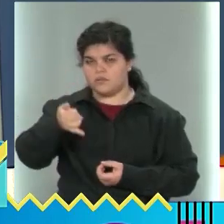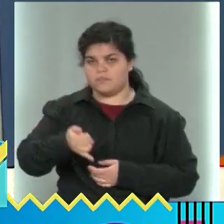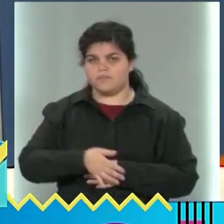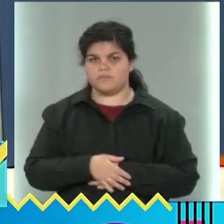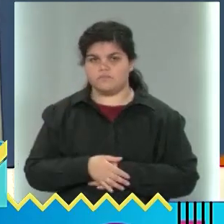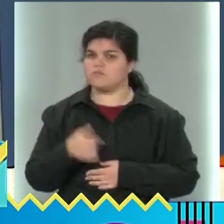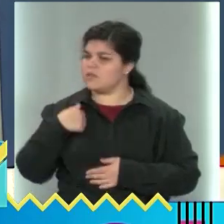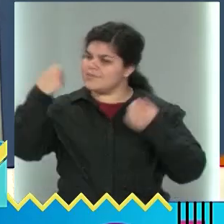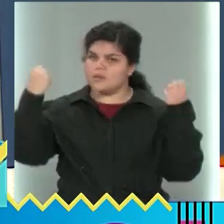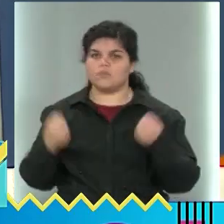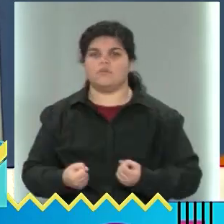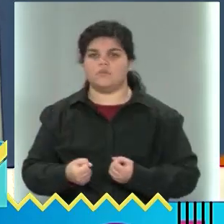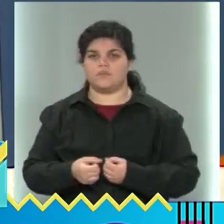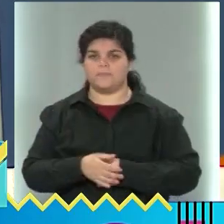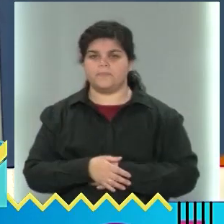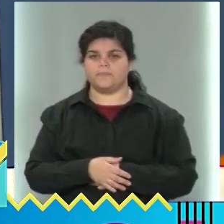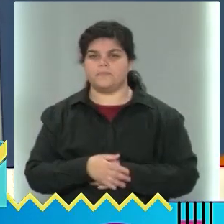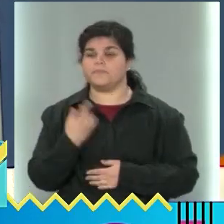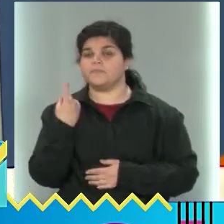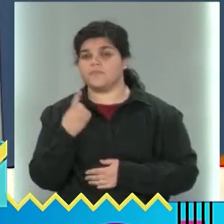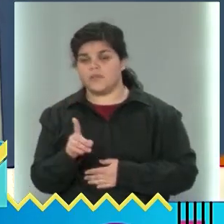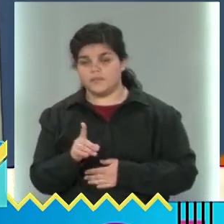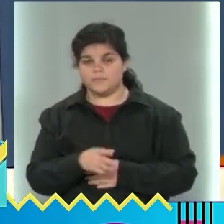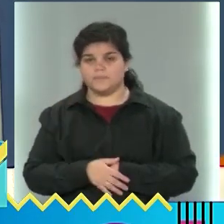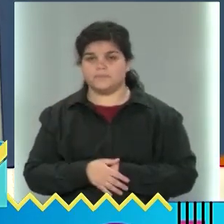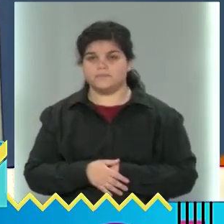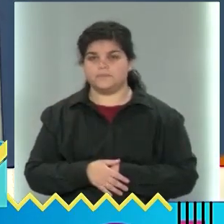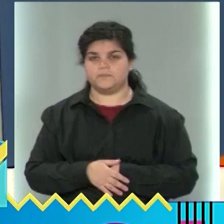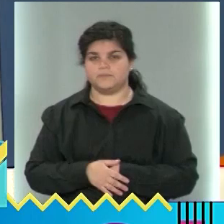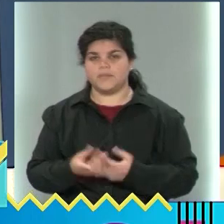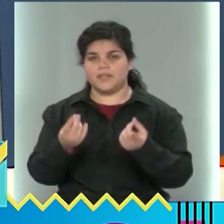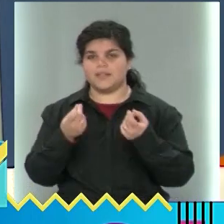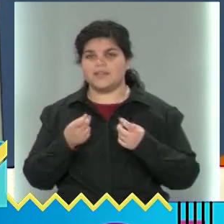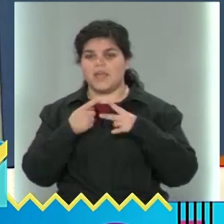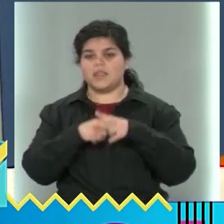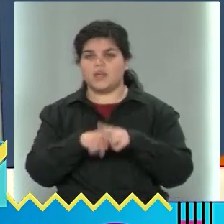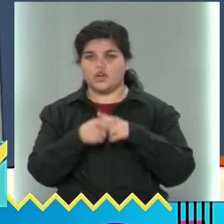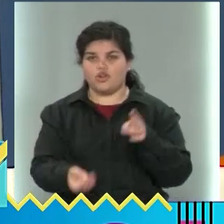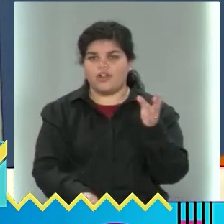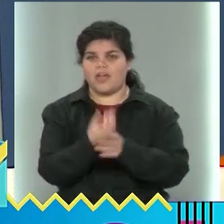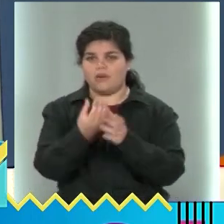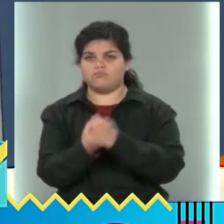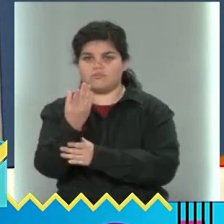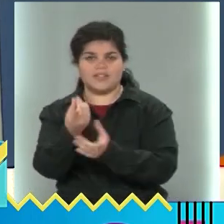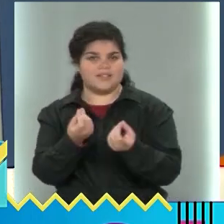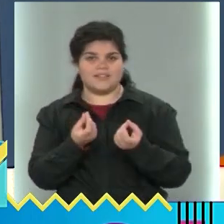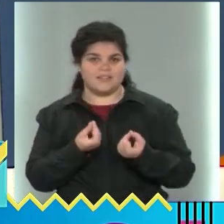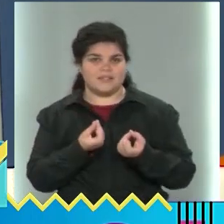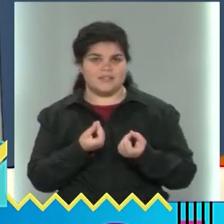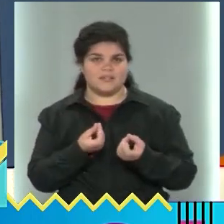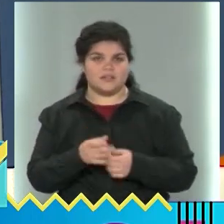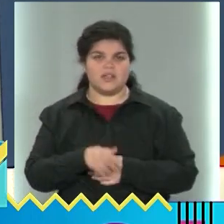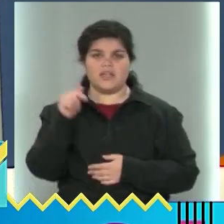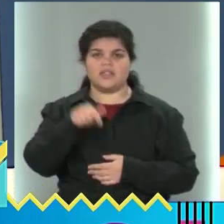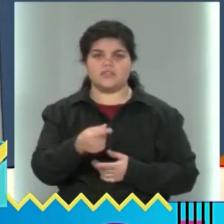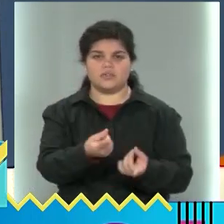Estoy convencido. Pero también hay que generar tecnología. Para eso hay que tener una